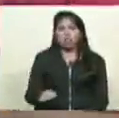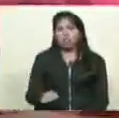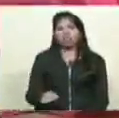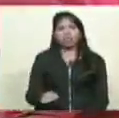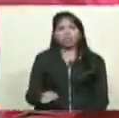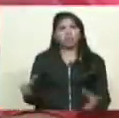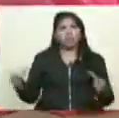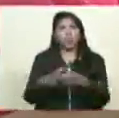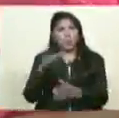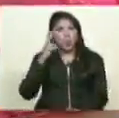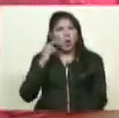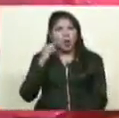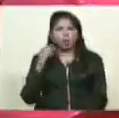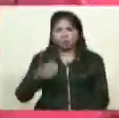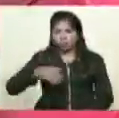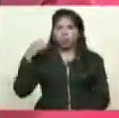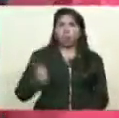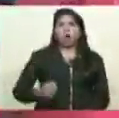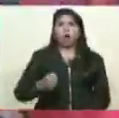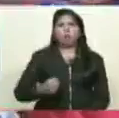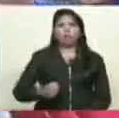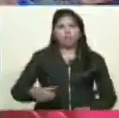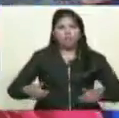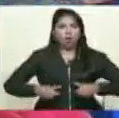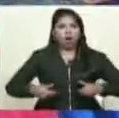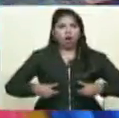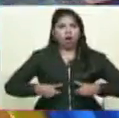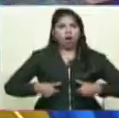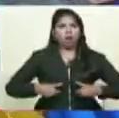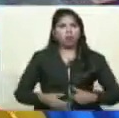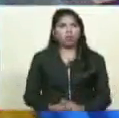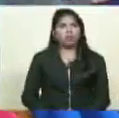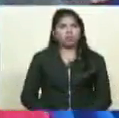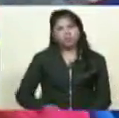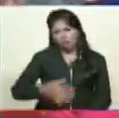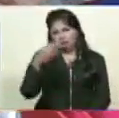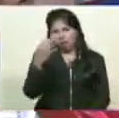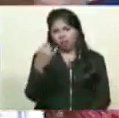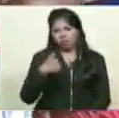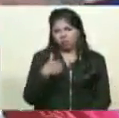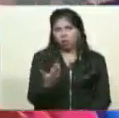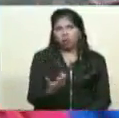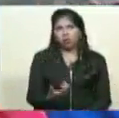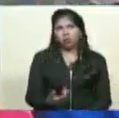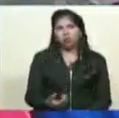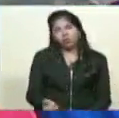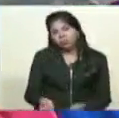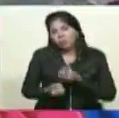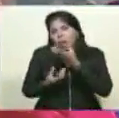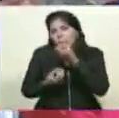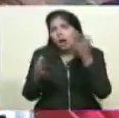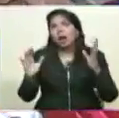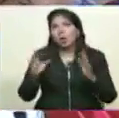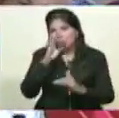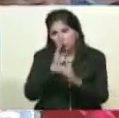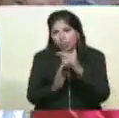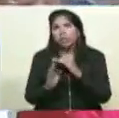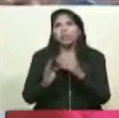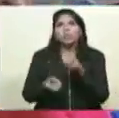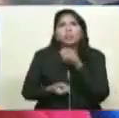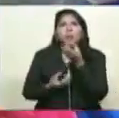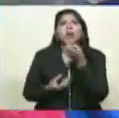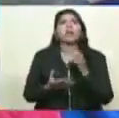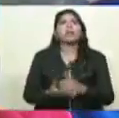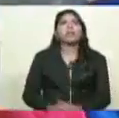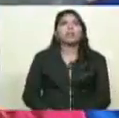eso. Tenemos que ser aguerridos y a pelear por nosotros. De verdad, presidente, yo creo que estas son mis humildes palabras. Le pido, en